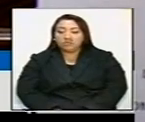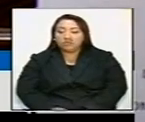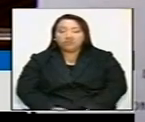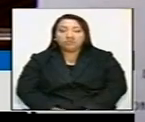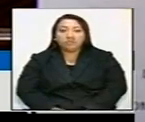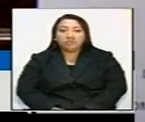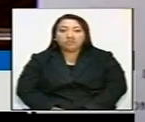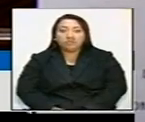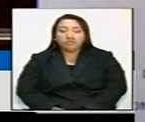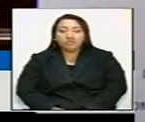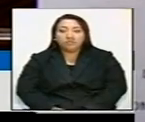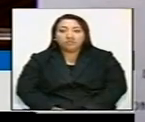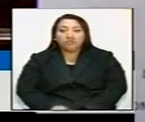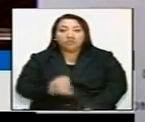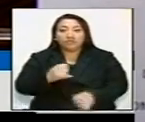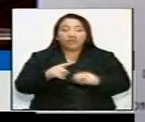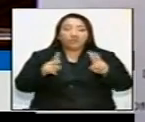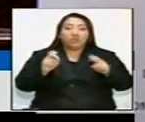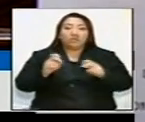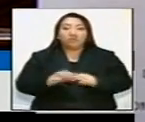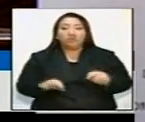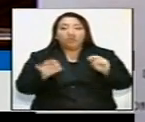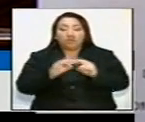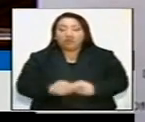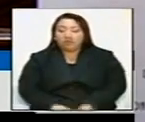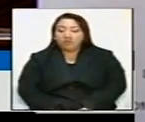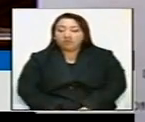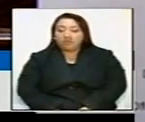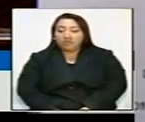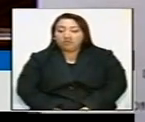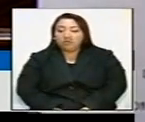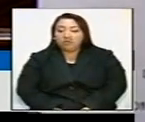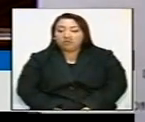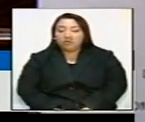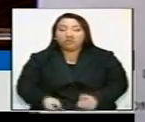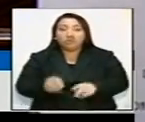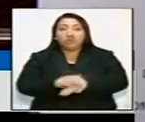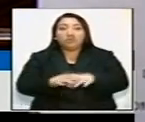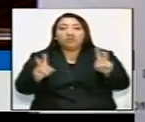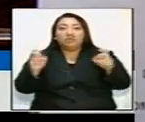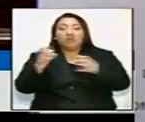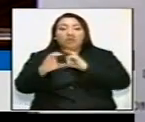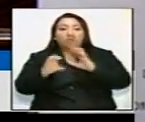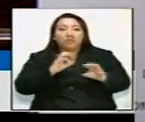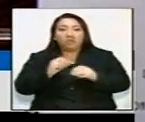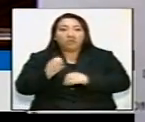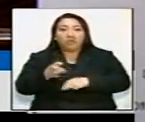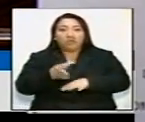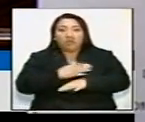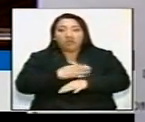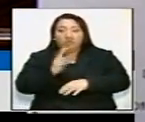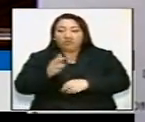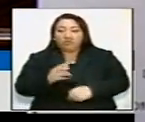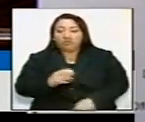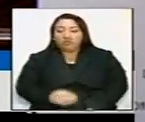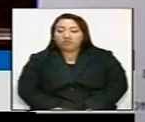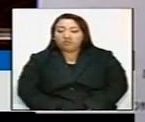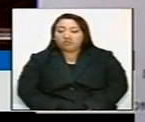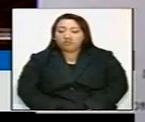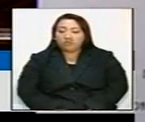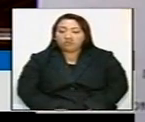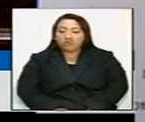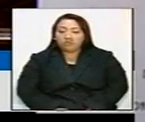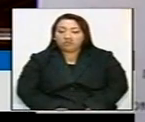Finalmente, un tema también relevante es el tema de la comunicación, y también lo mencionó el profesor Vance respecto